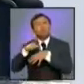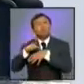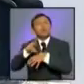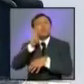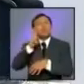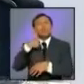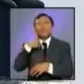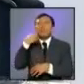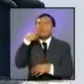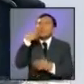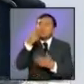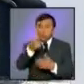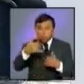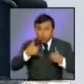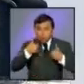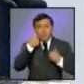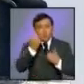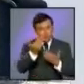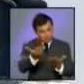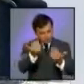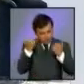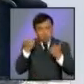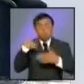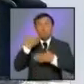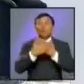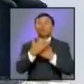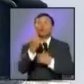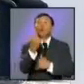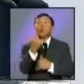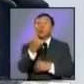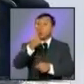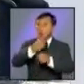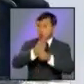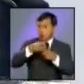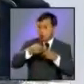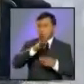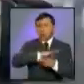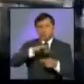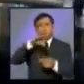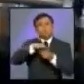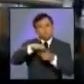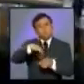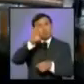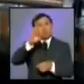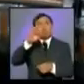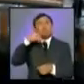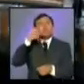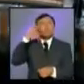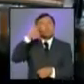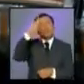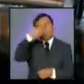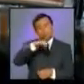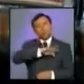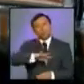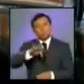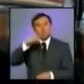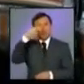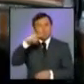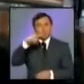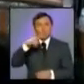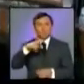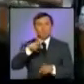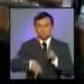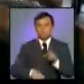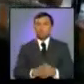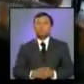pero él es un pobre tonto definitivamente lo es la estrategia de él y que me